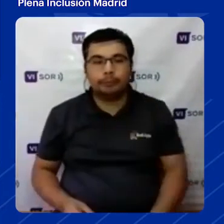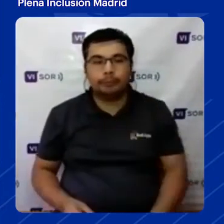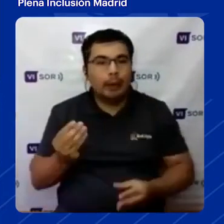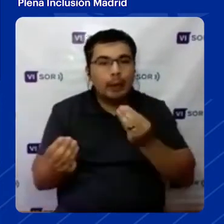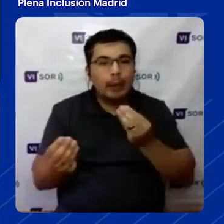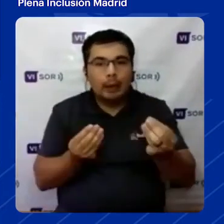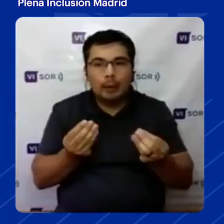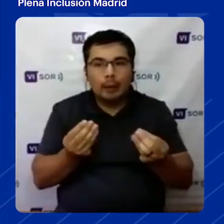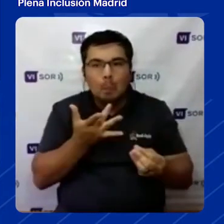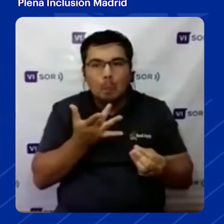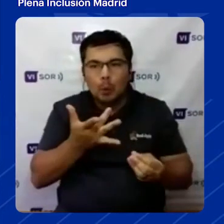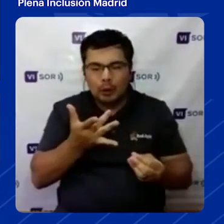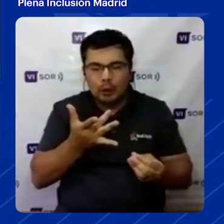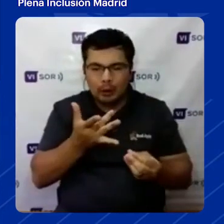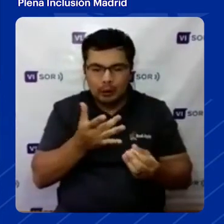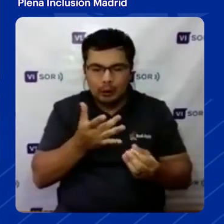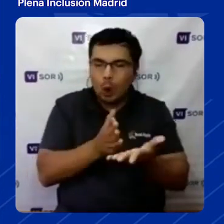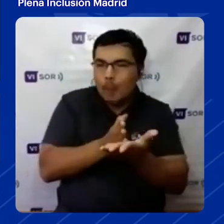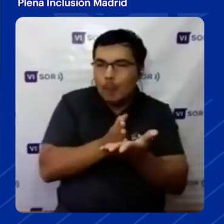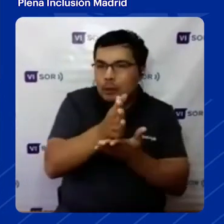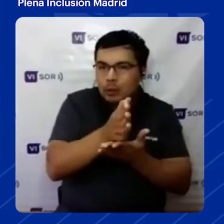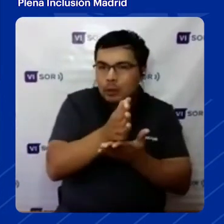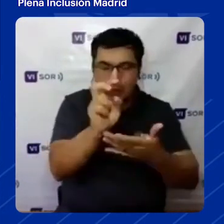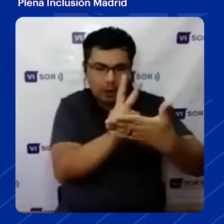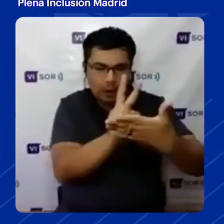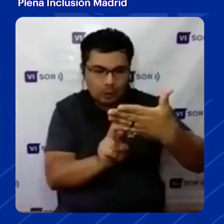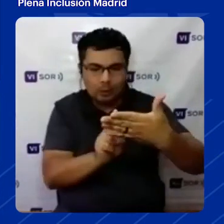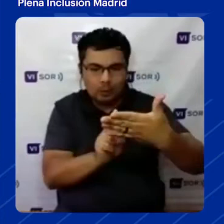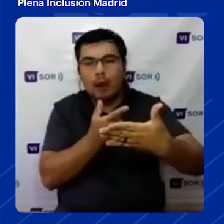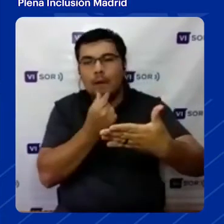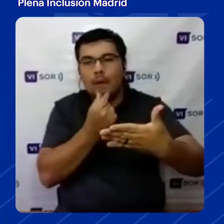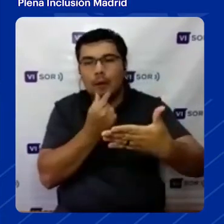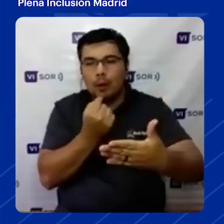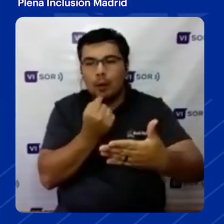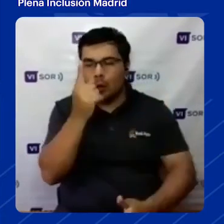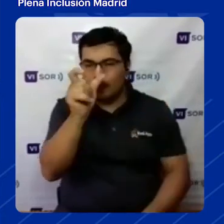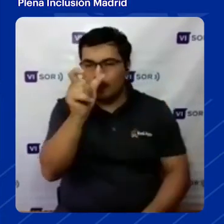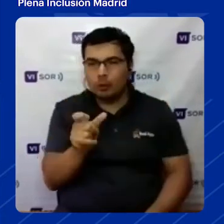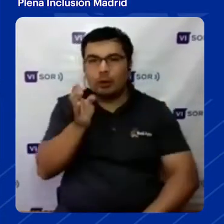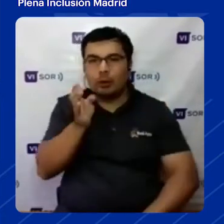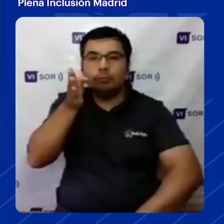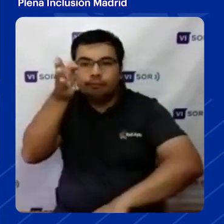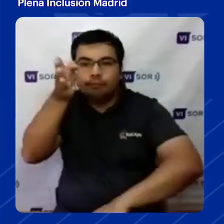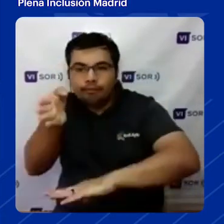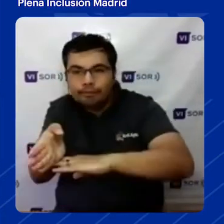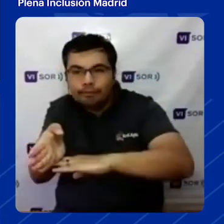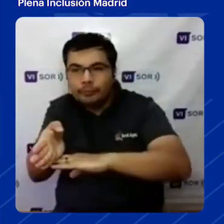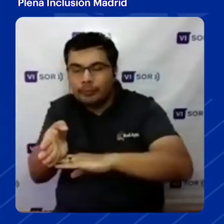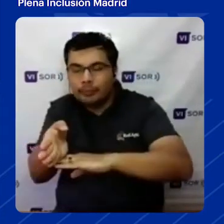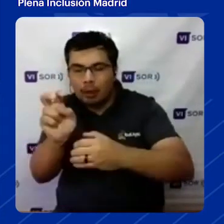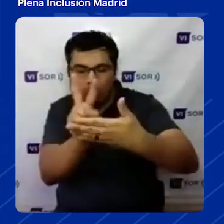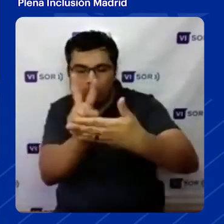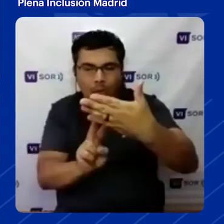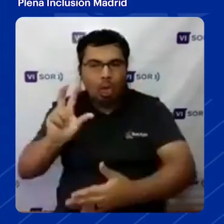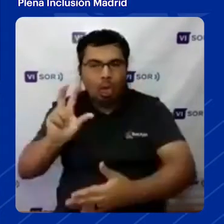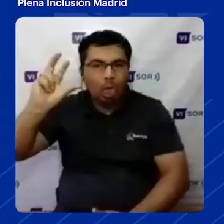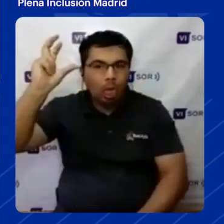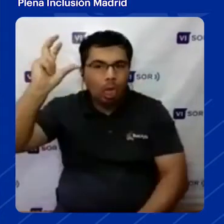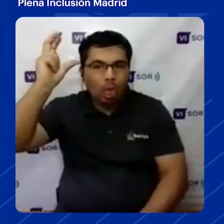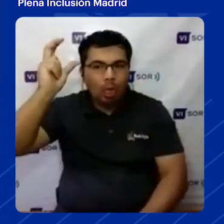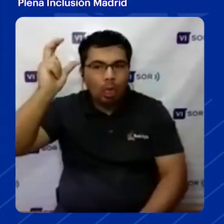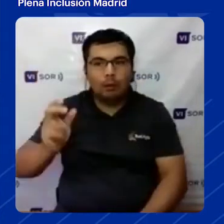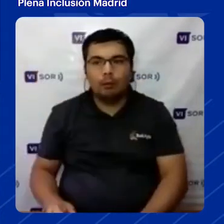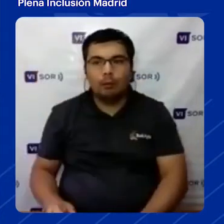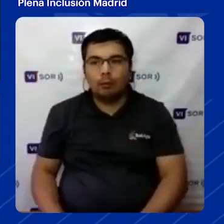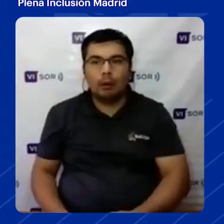que cuando una persona que tenía una dificultad de comprensión iba a la biblioteca y preguntaba qué podía leer, le mandaban a la sección de infantil y